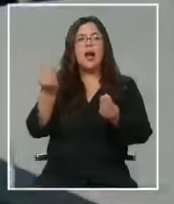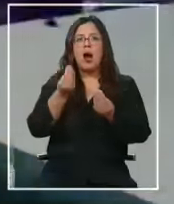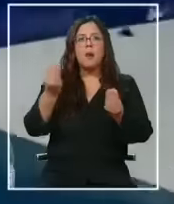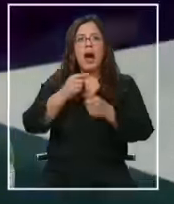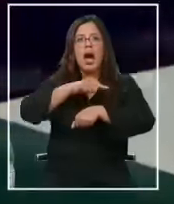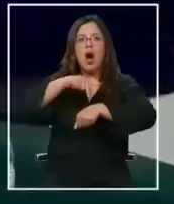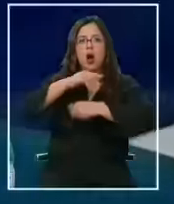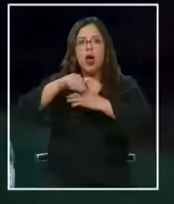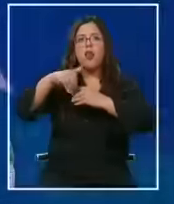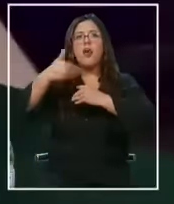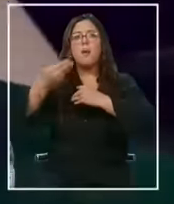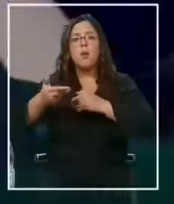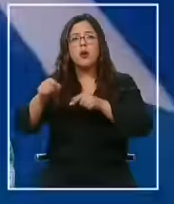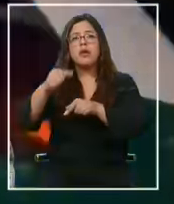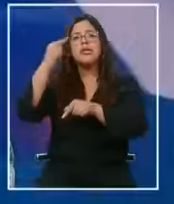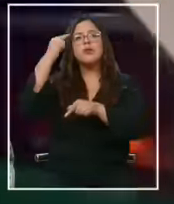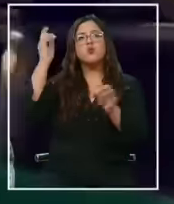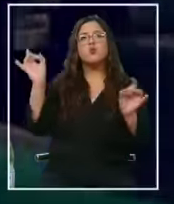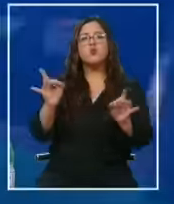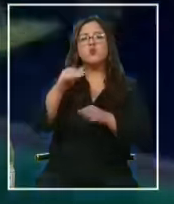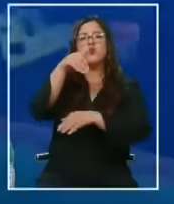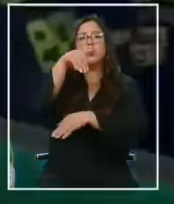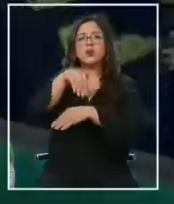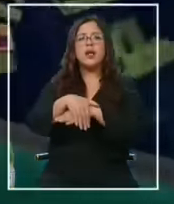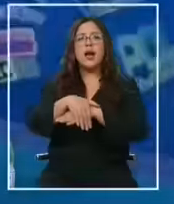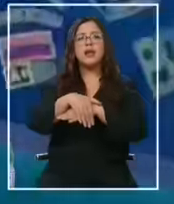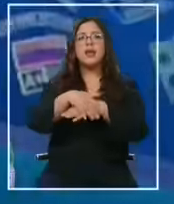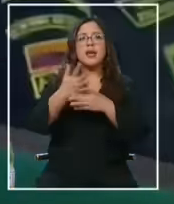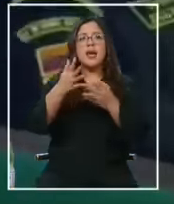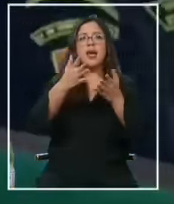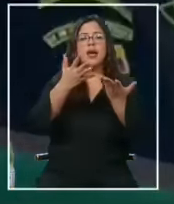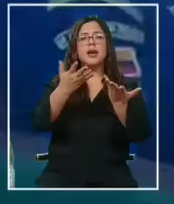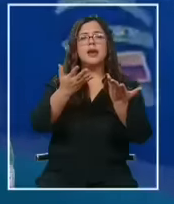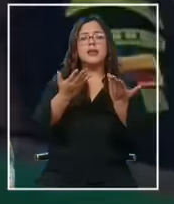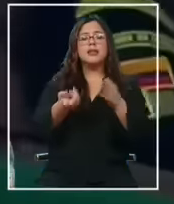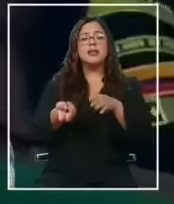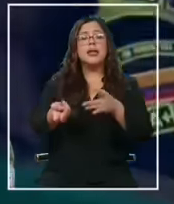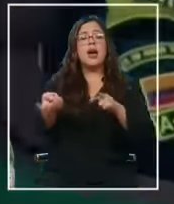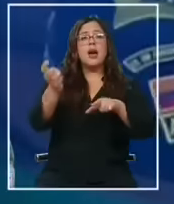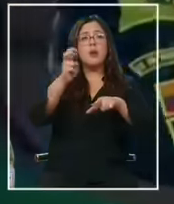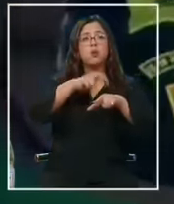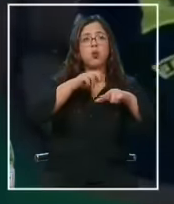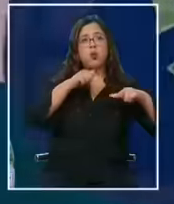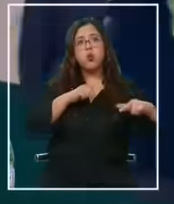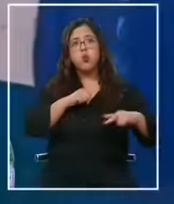horas posteriores. Y se cree que en la tarde ya sea trasladado vía aérea a Bogotá. Son